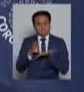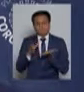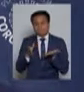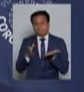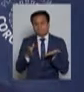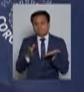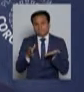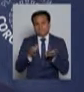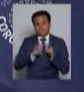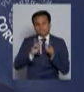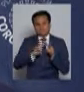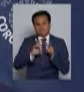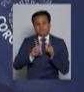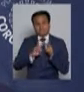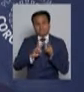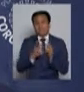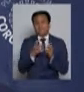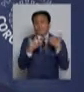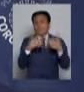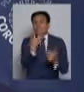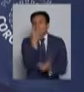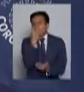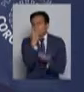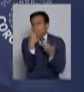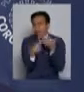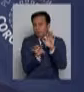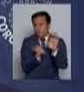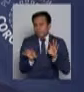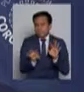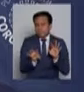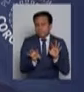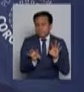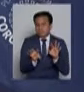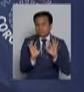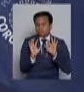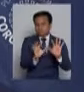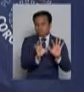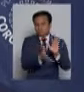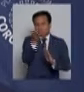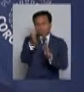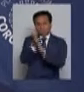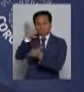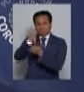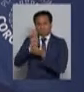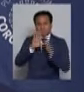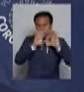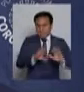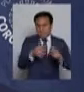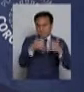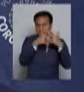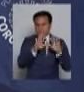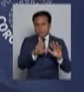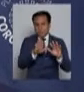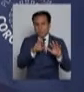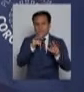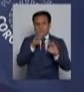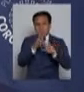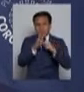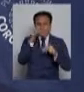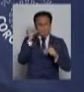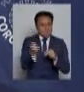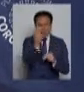de producción de ventiladores o de distintos insumos han sido retenidas por el gobierno norteamericano para tratar su propia